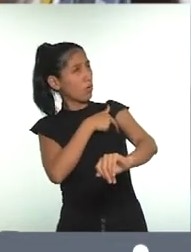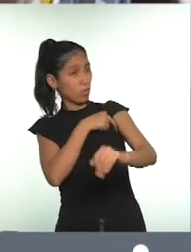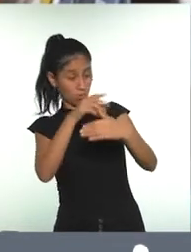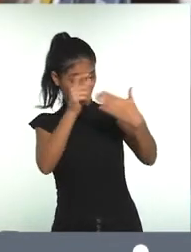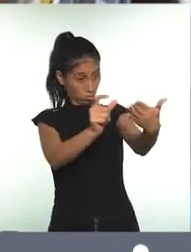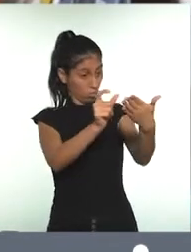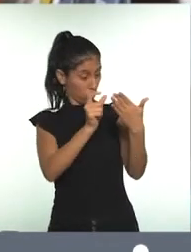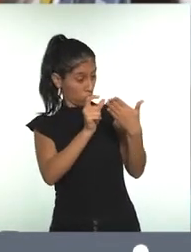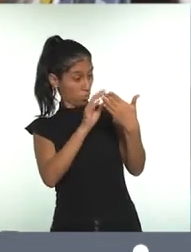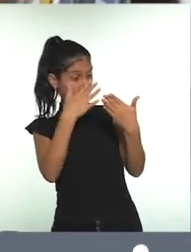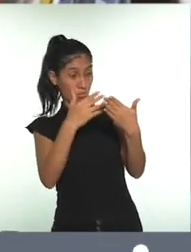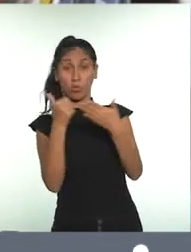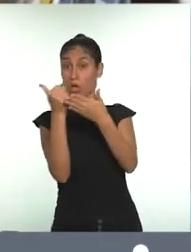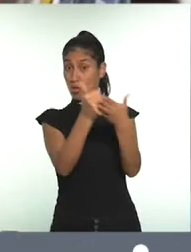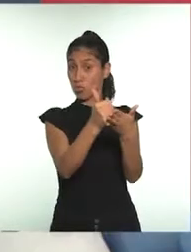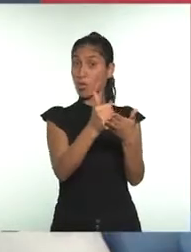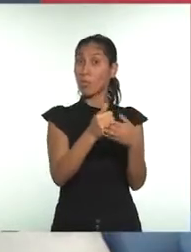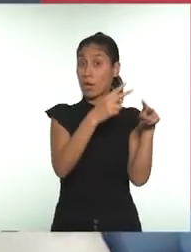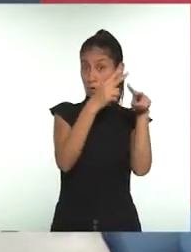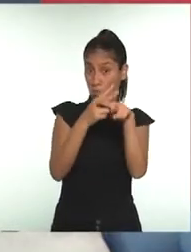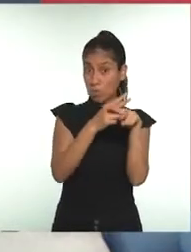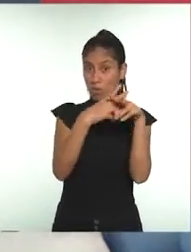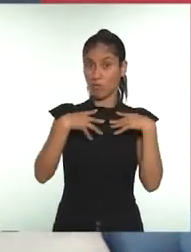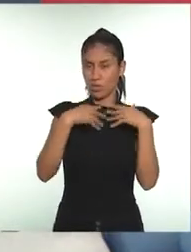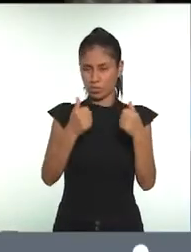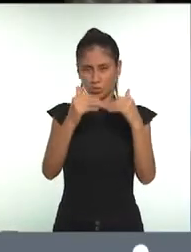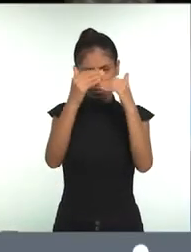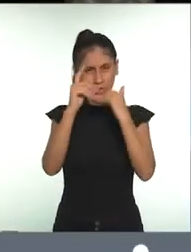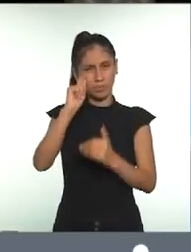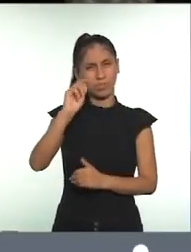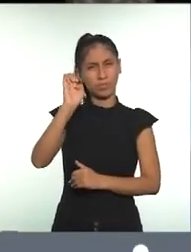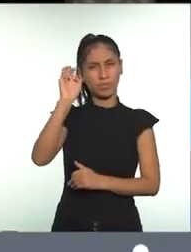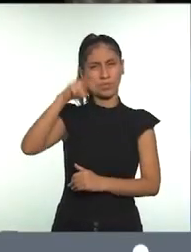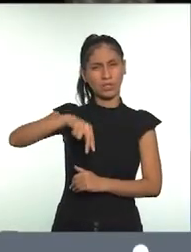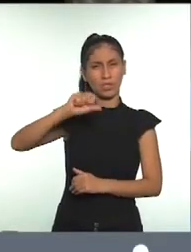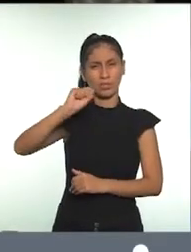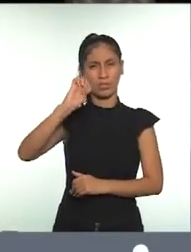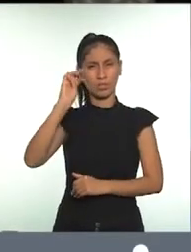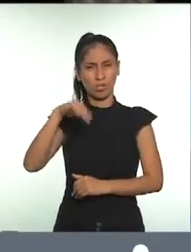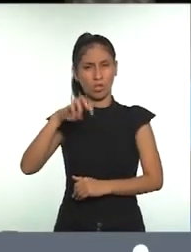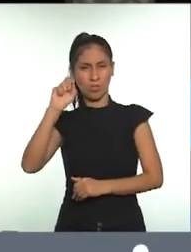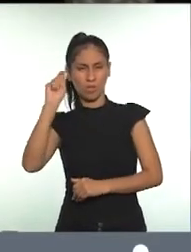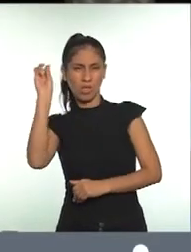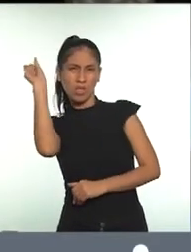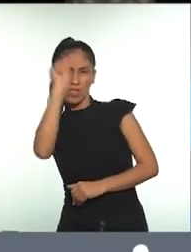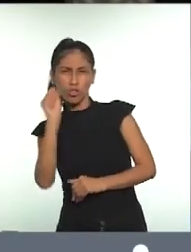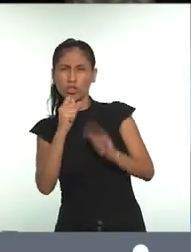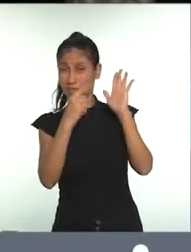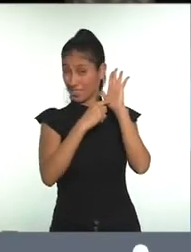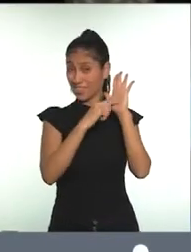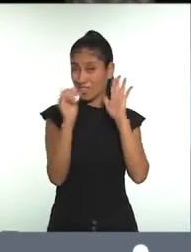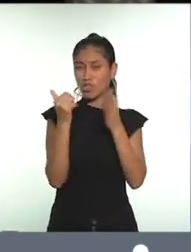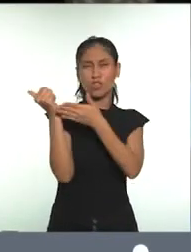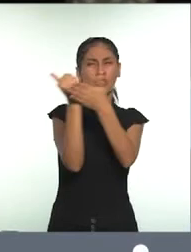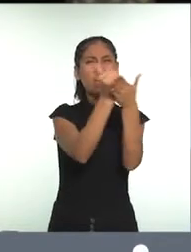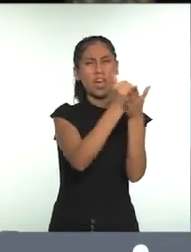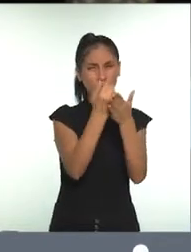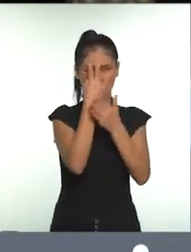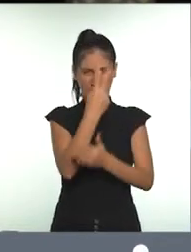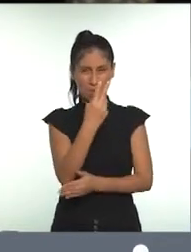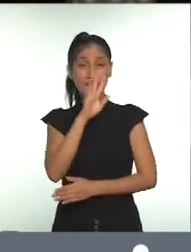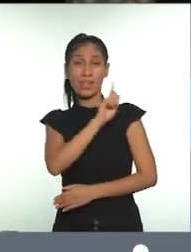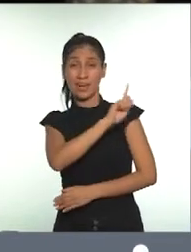en beneficio del cuidado de la salud. ¿Y un tensiómetro? Los tensiómetros son aparatos como este que nos ayudan a medir la